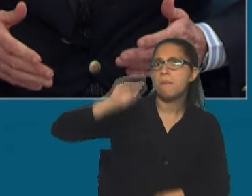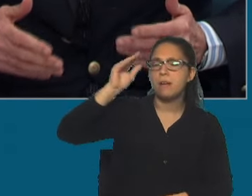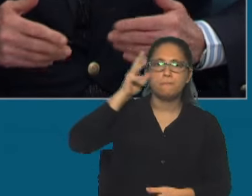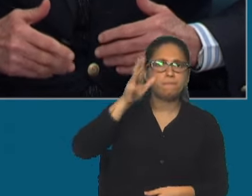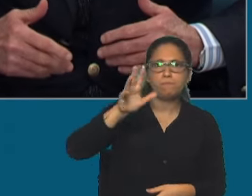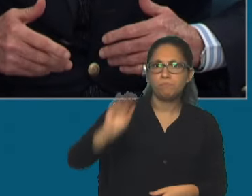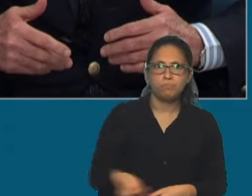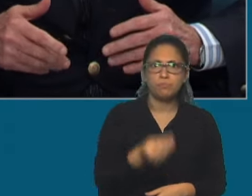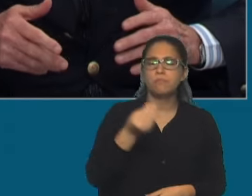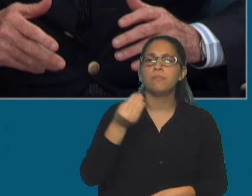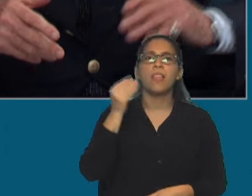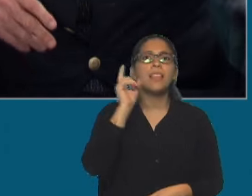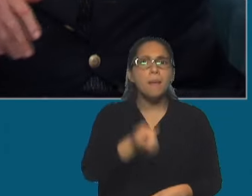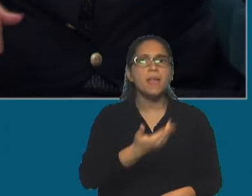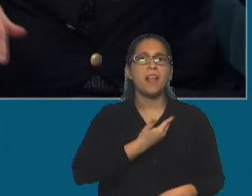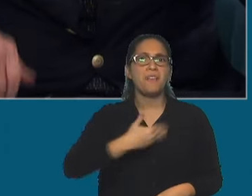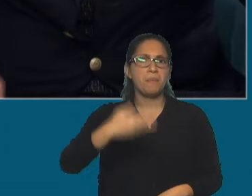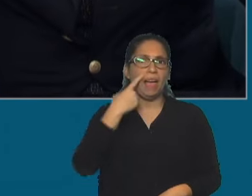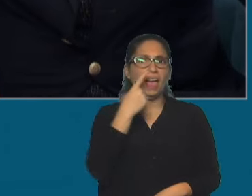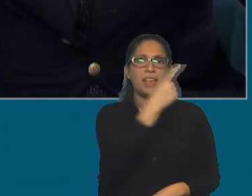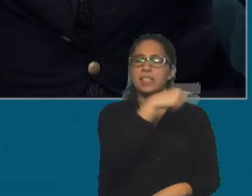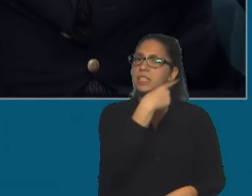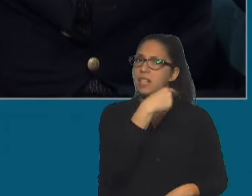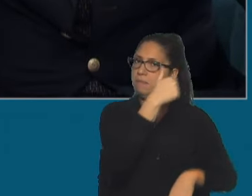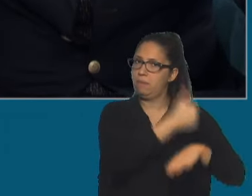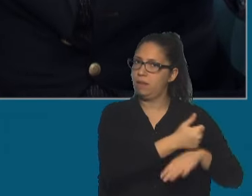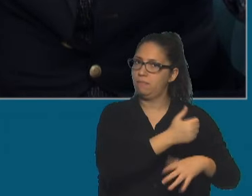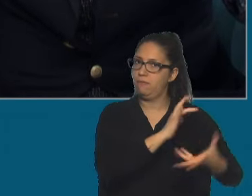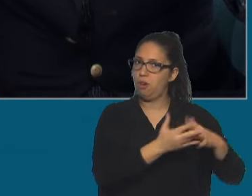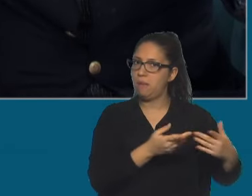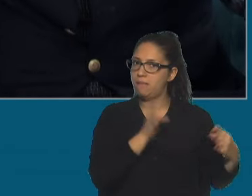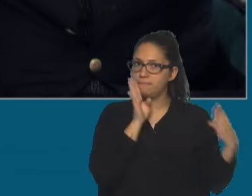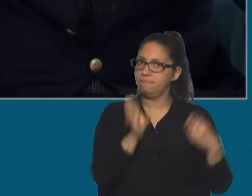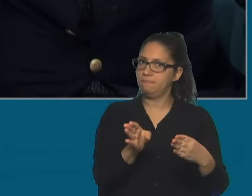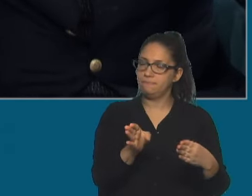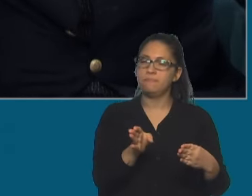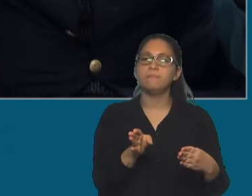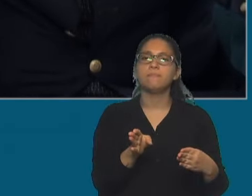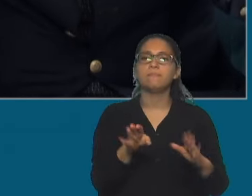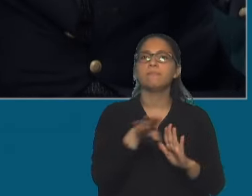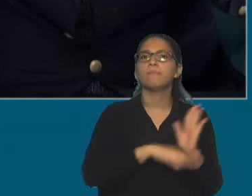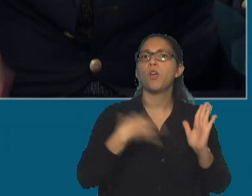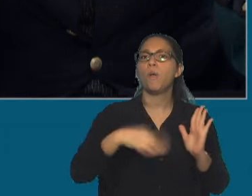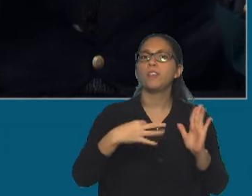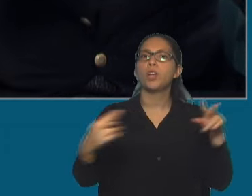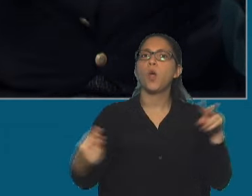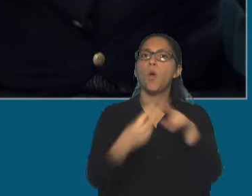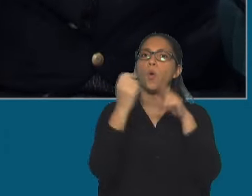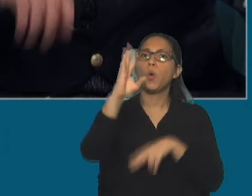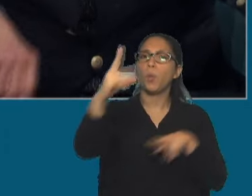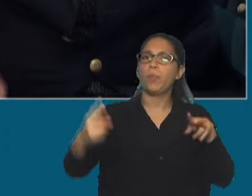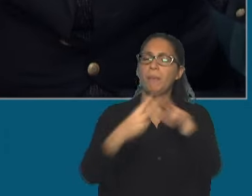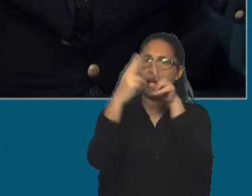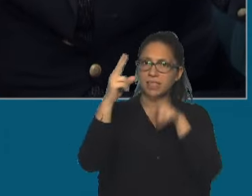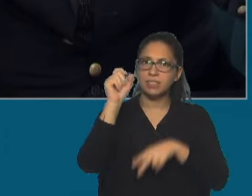Y porque además el Fondo Monetario, que siempre estaba presente a través de sus obligaciones, estaban las obligaciones con el Club de París, que es un conjunto de